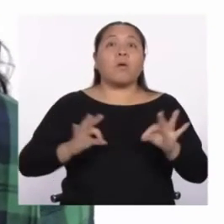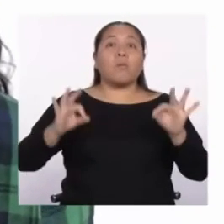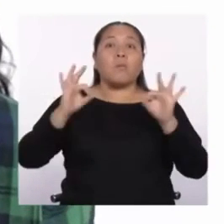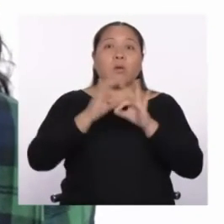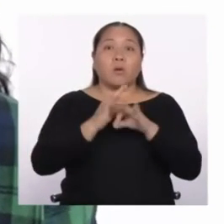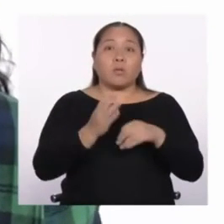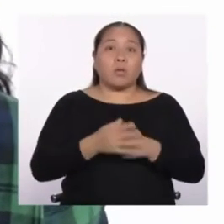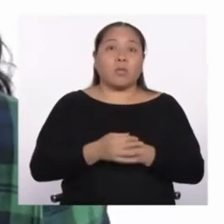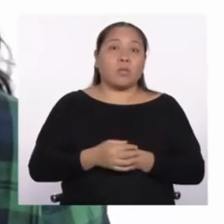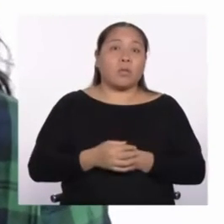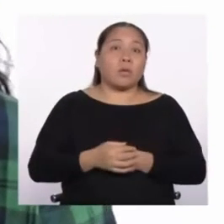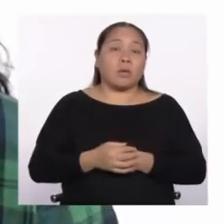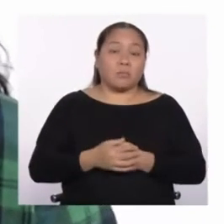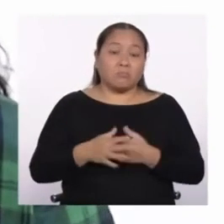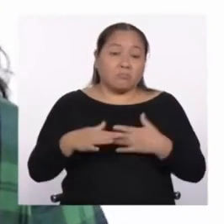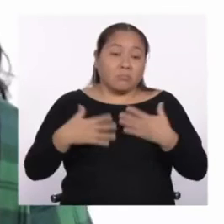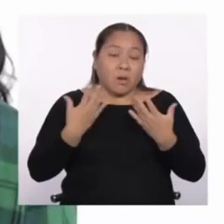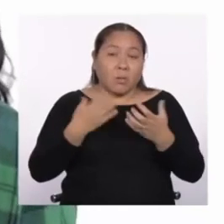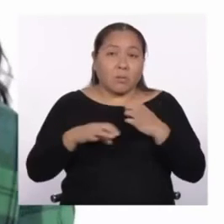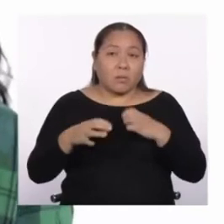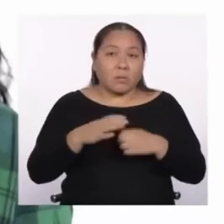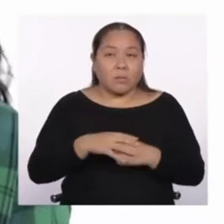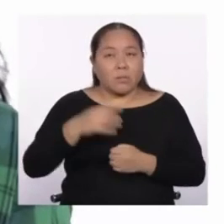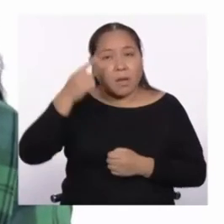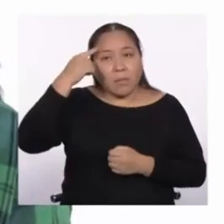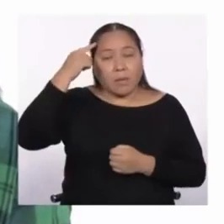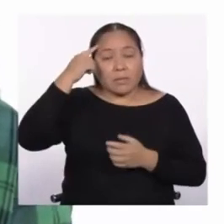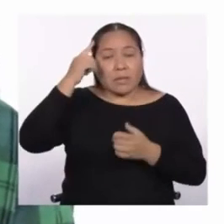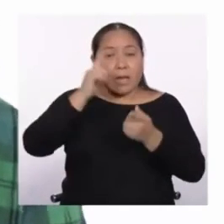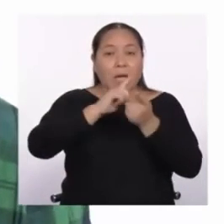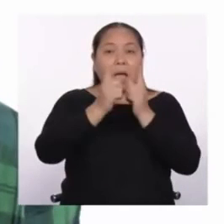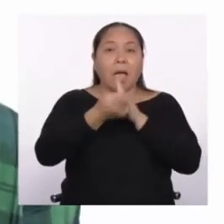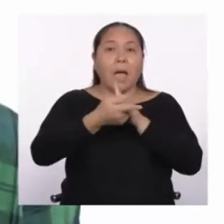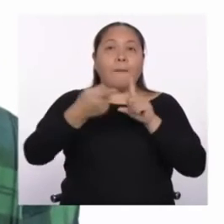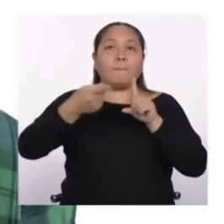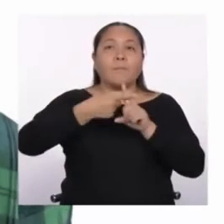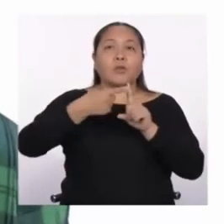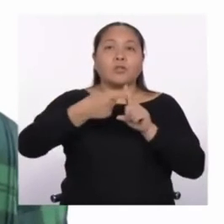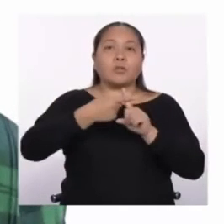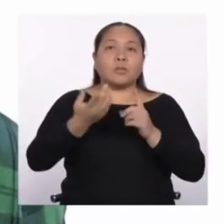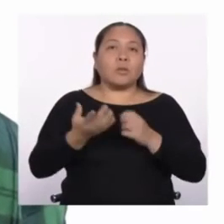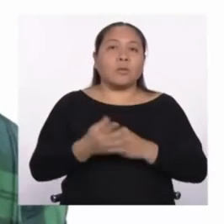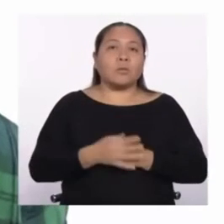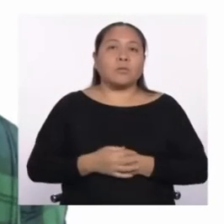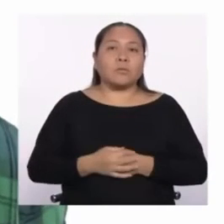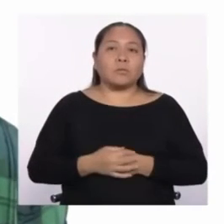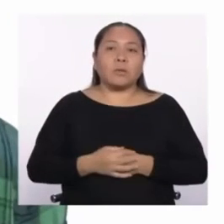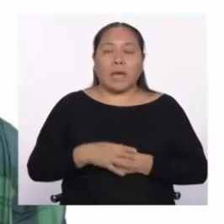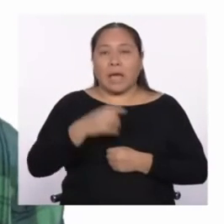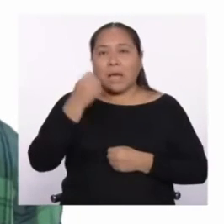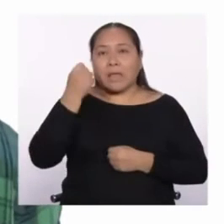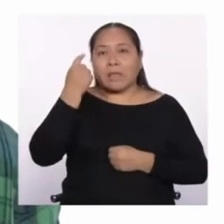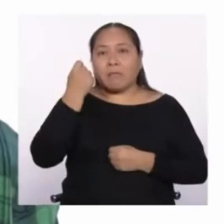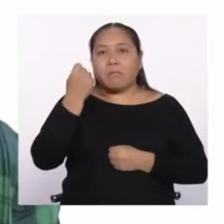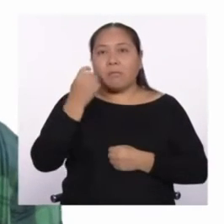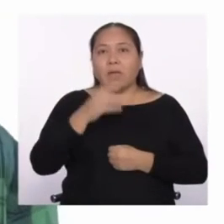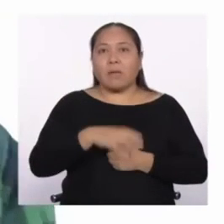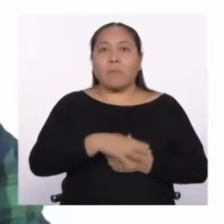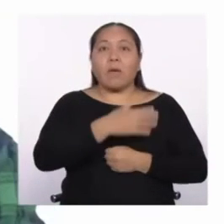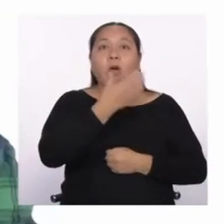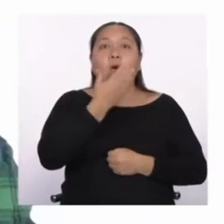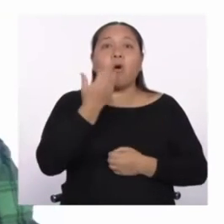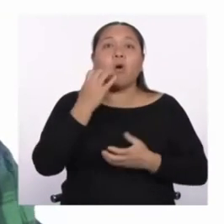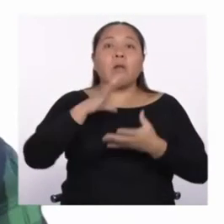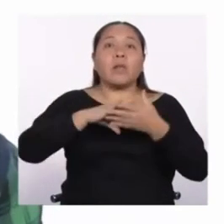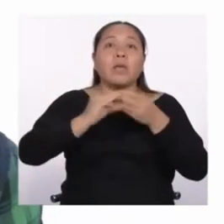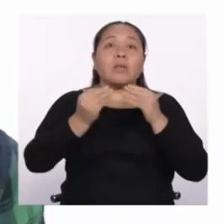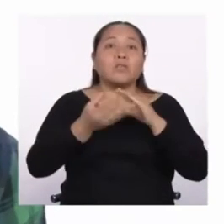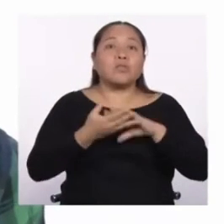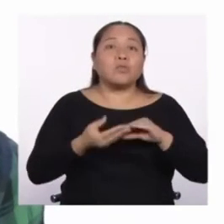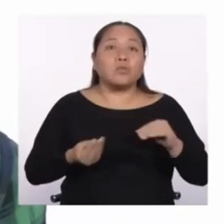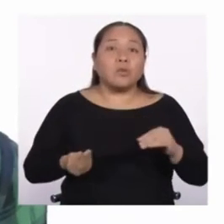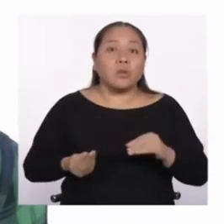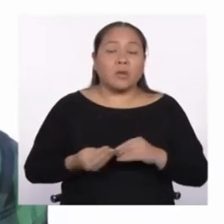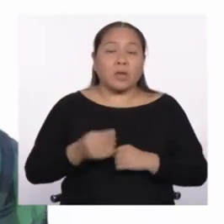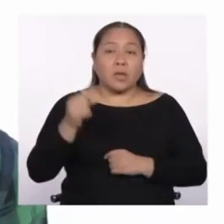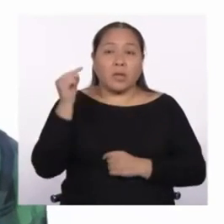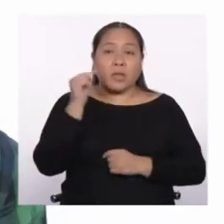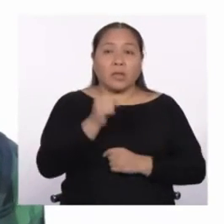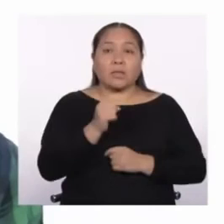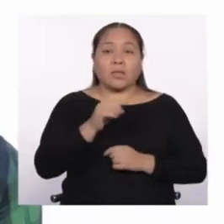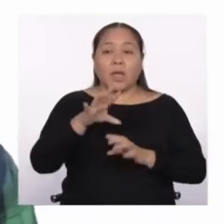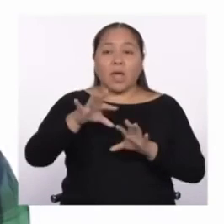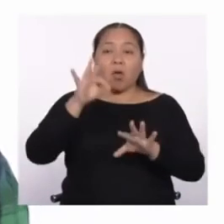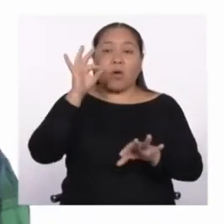que podemos hacer para pensar en cambios positivos sea entender mejor nuestra historia, porque en ella